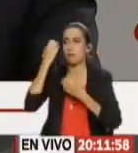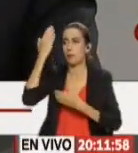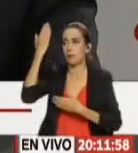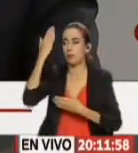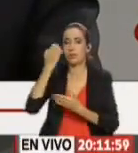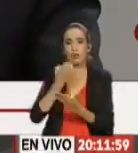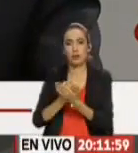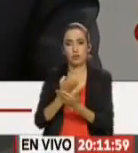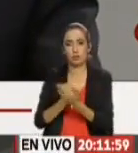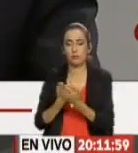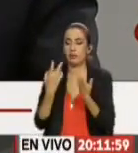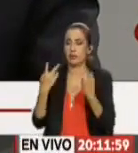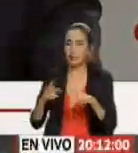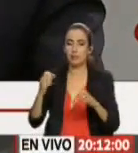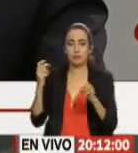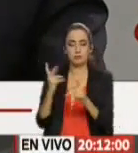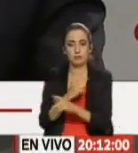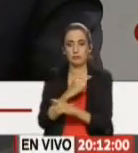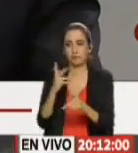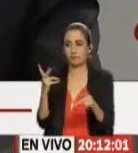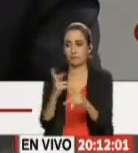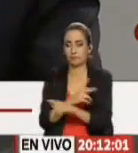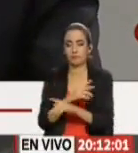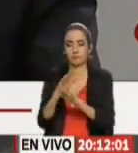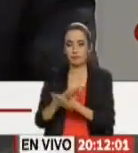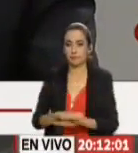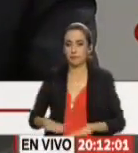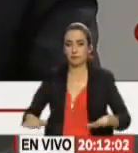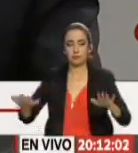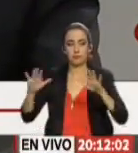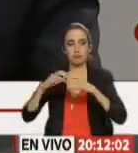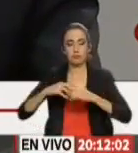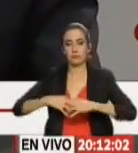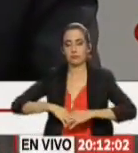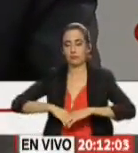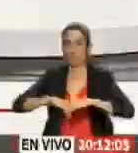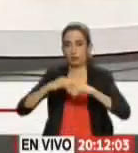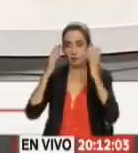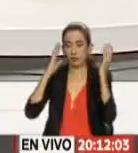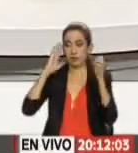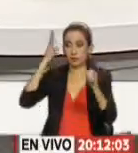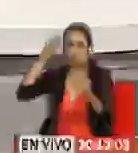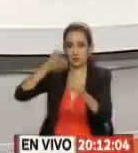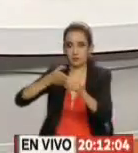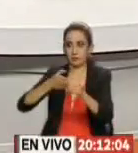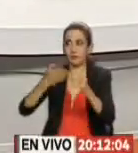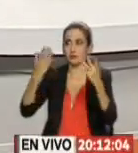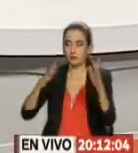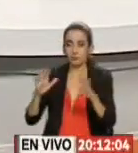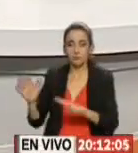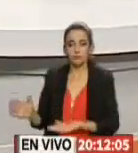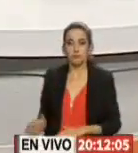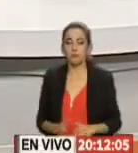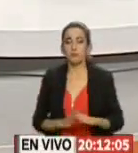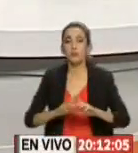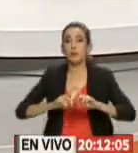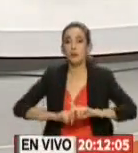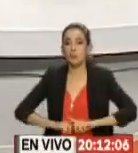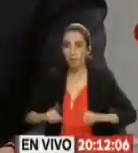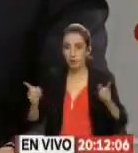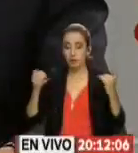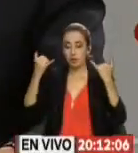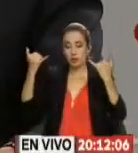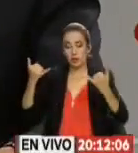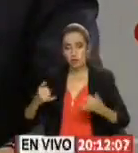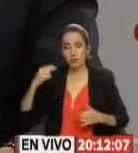económica, a la tragedia humana que se está viviendo en Venezuela. Ajá, ese es el propósito fundamental. Fundamentalmente ese es el propósito, pero este